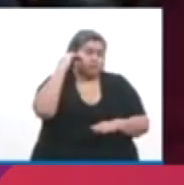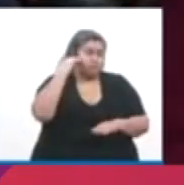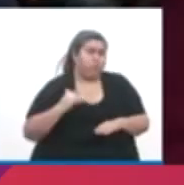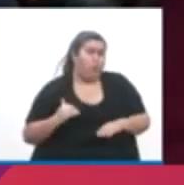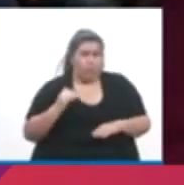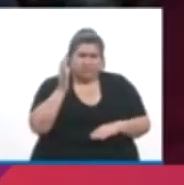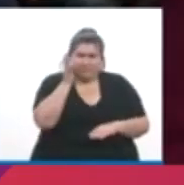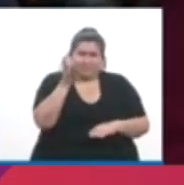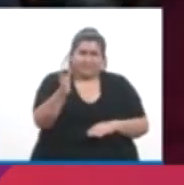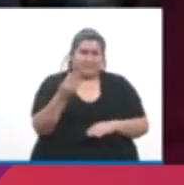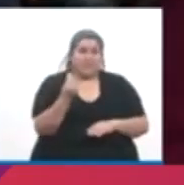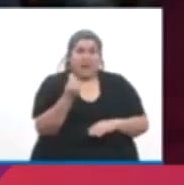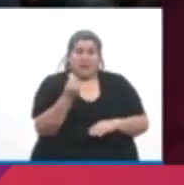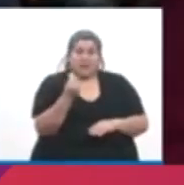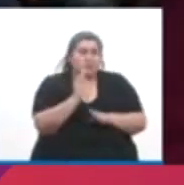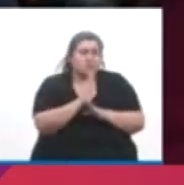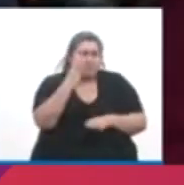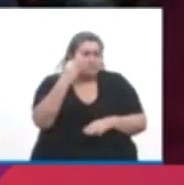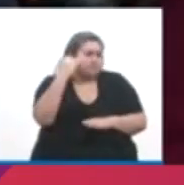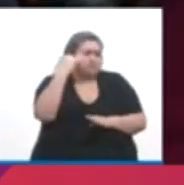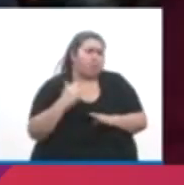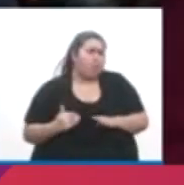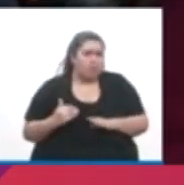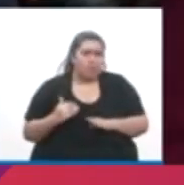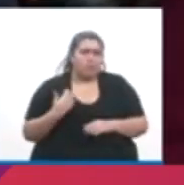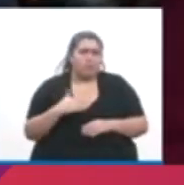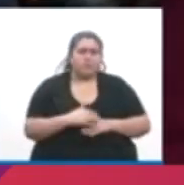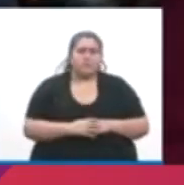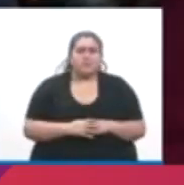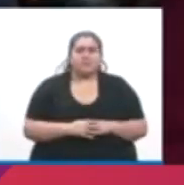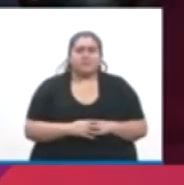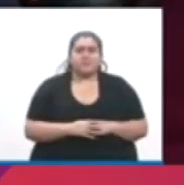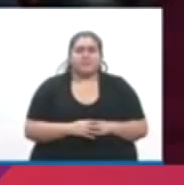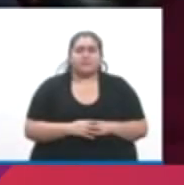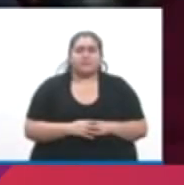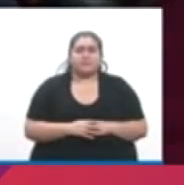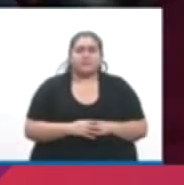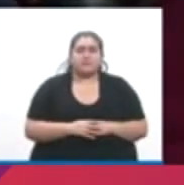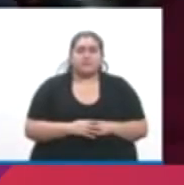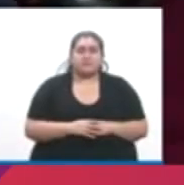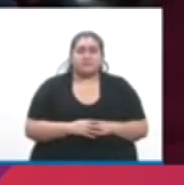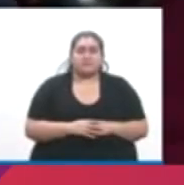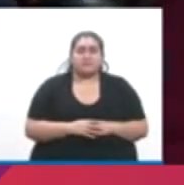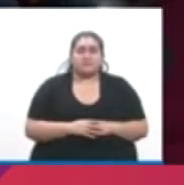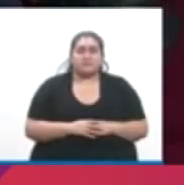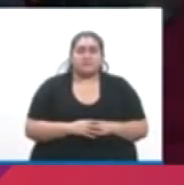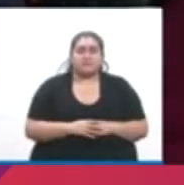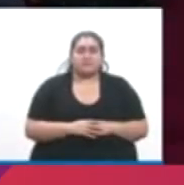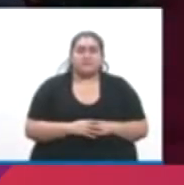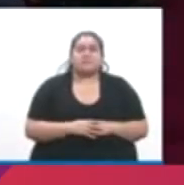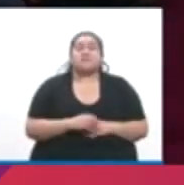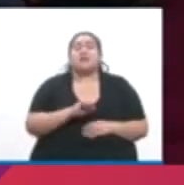que el presidente vetó y que ahora hay una segunda oportunidad donde deben reunirse los dos tercios de los votos. Creo que, como